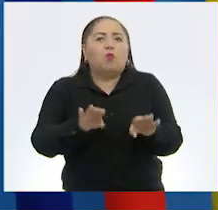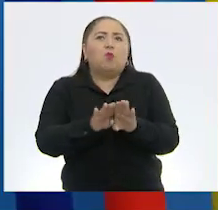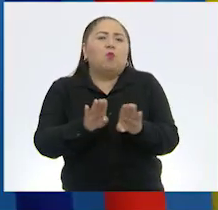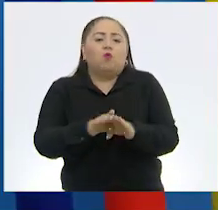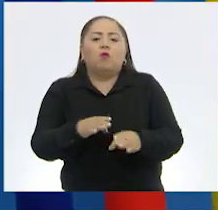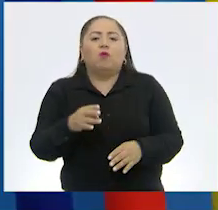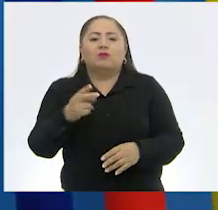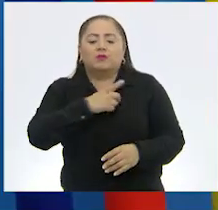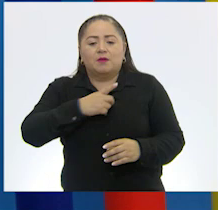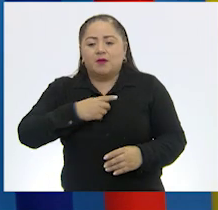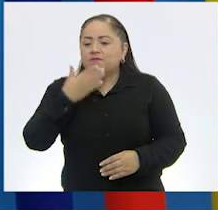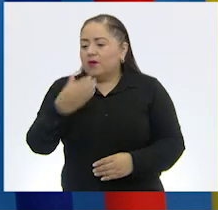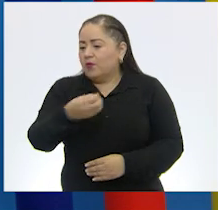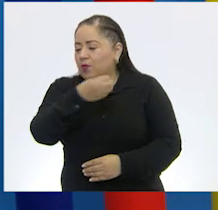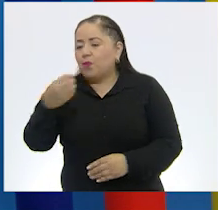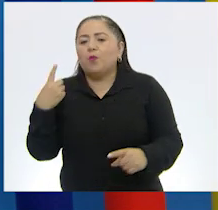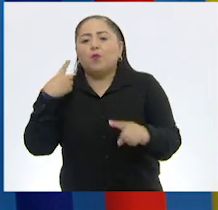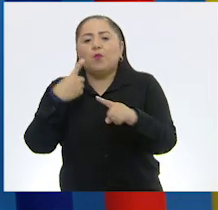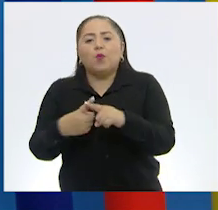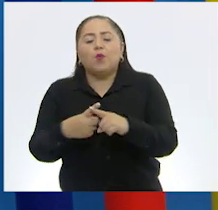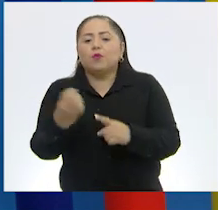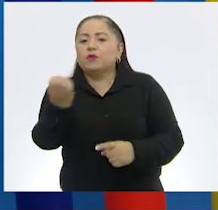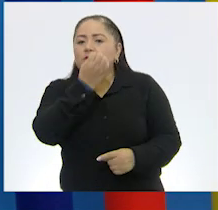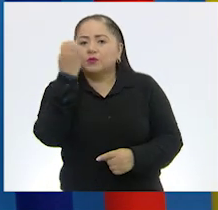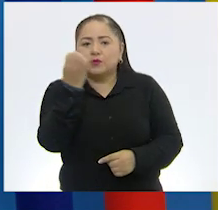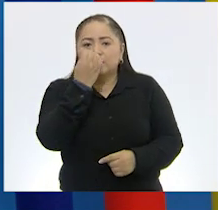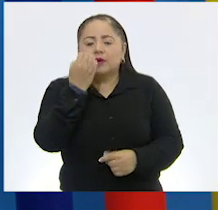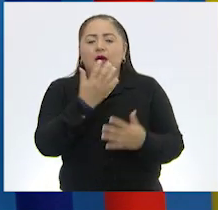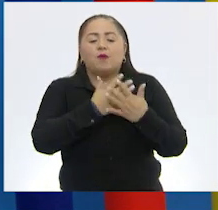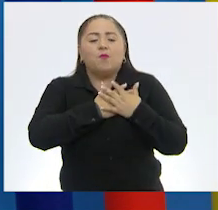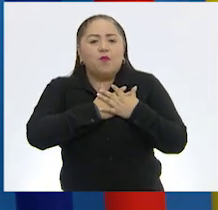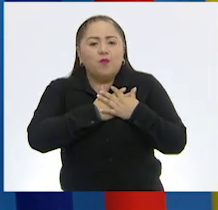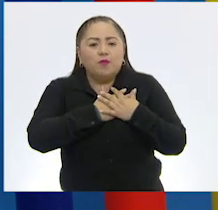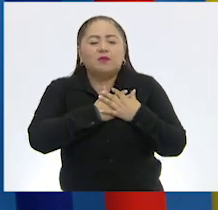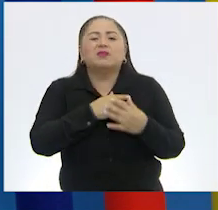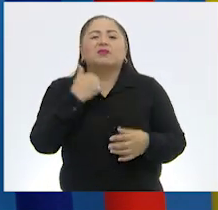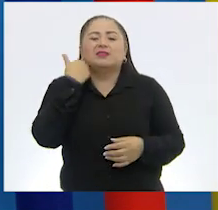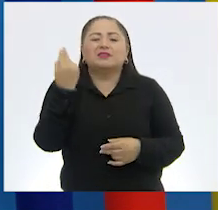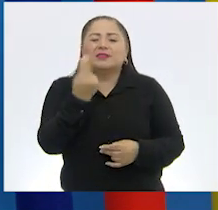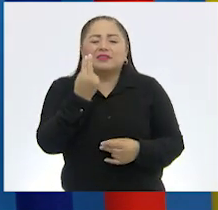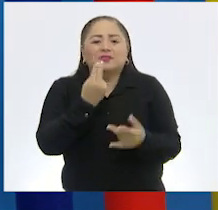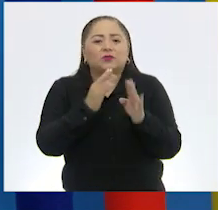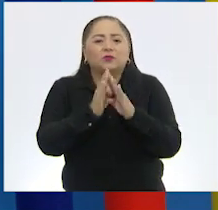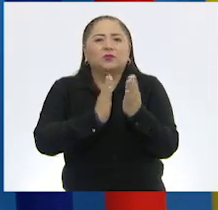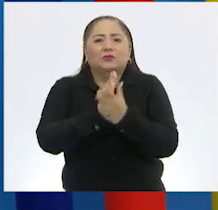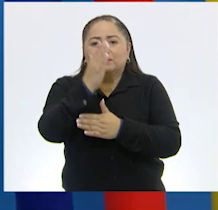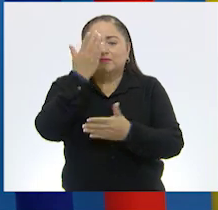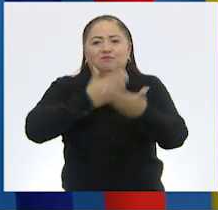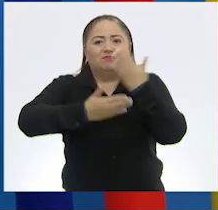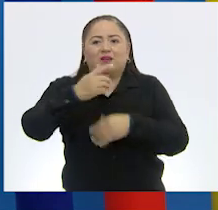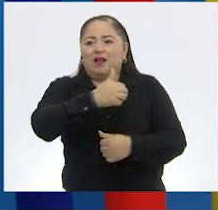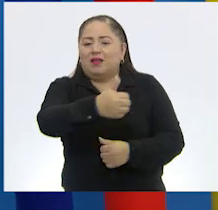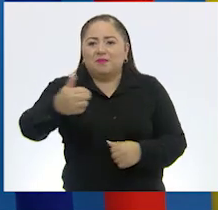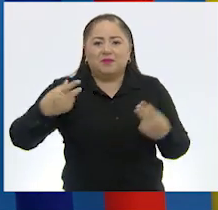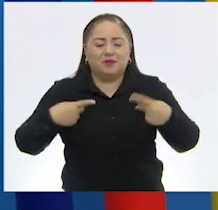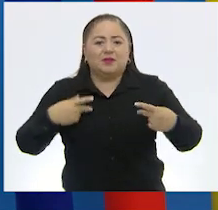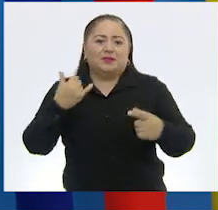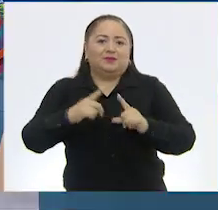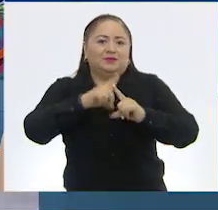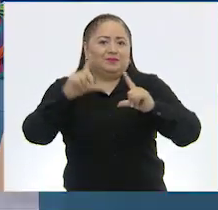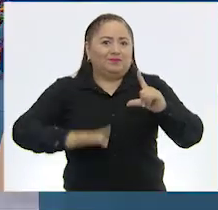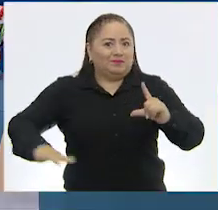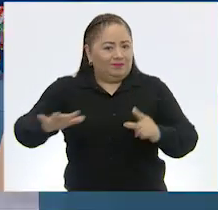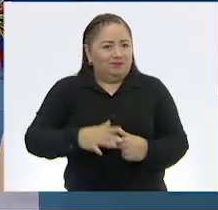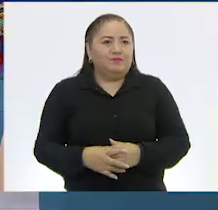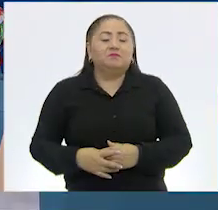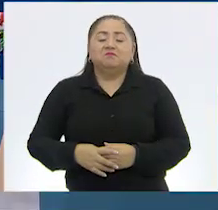como mantener el orden por medio de una educación amorosa con el fin de lograr el progreso individual y nacional.